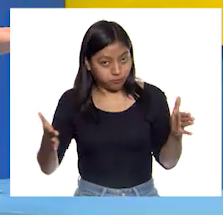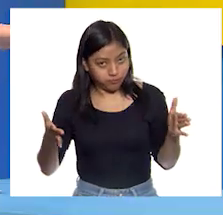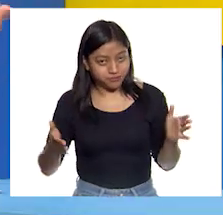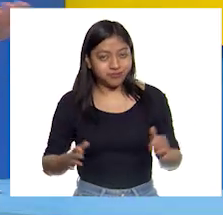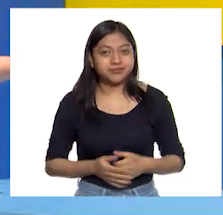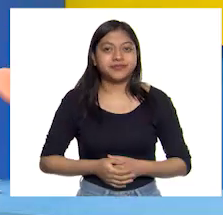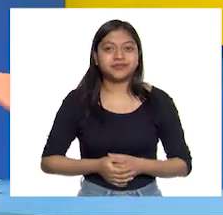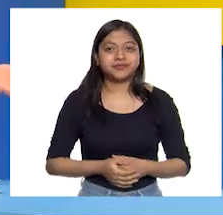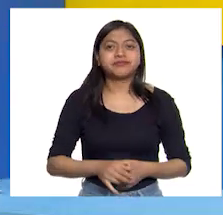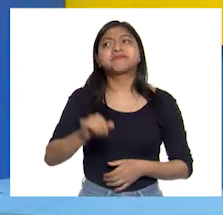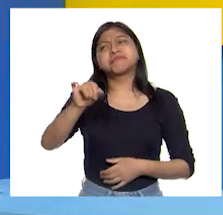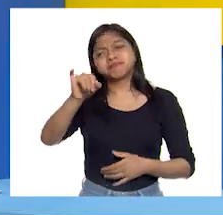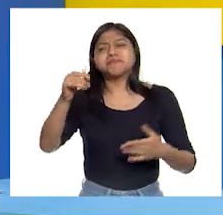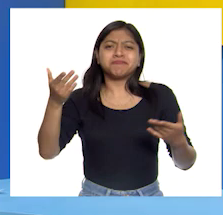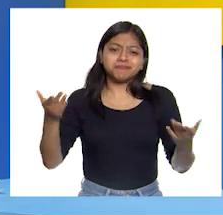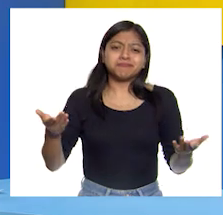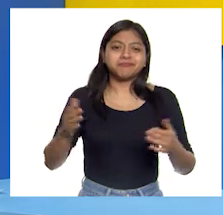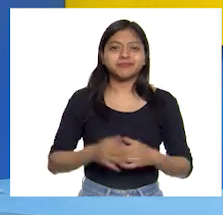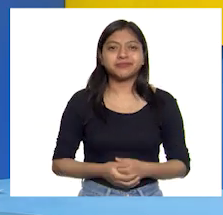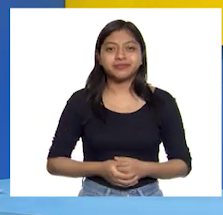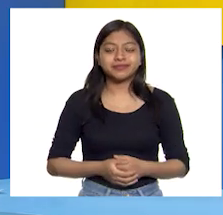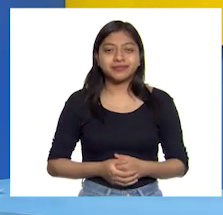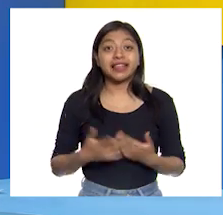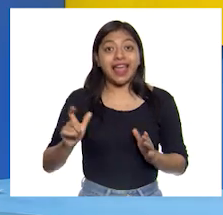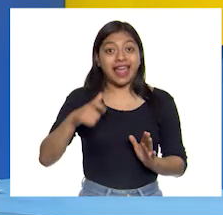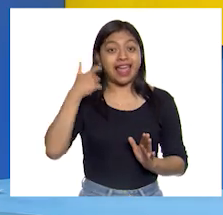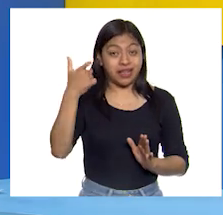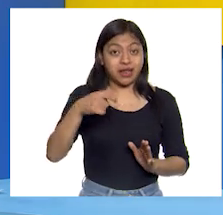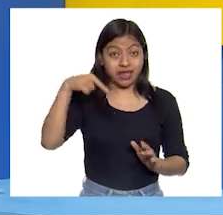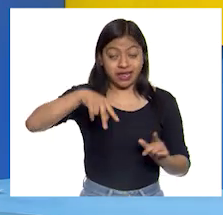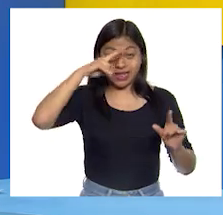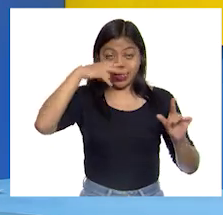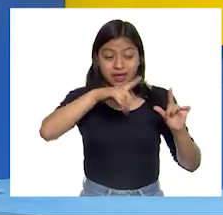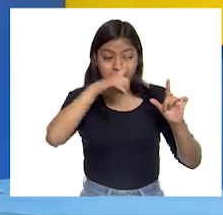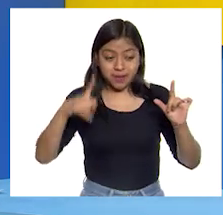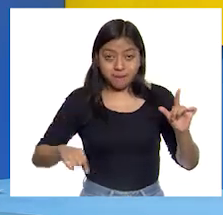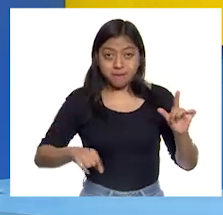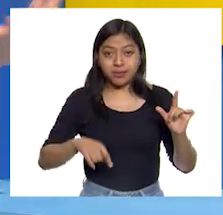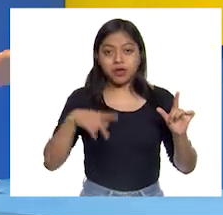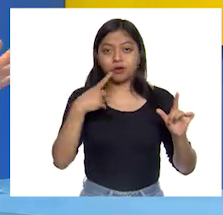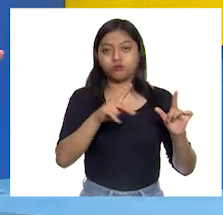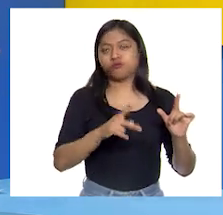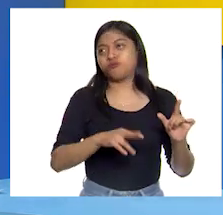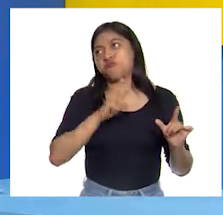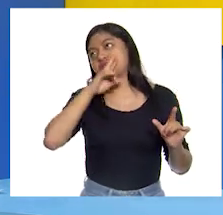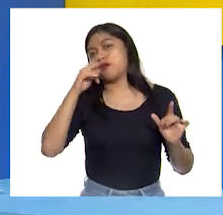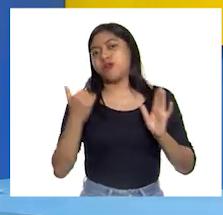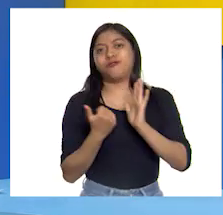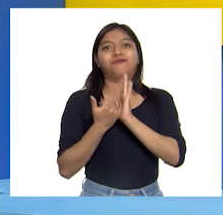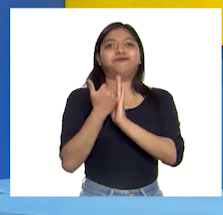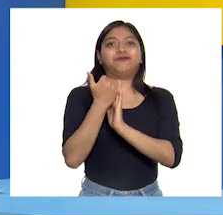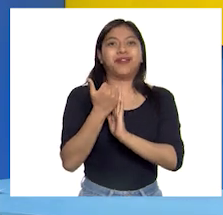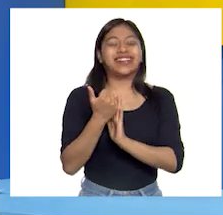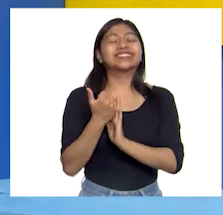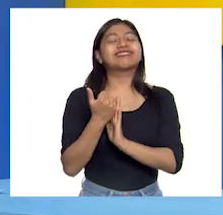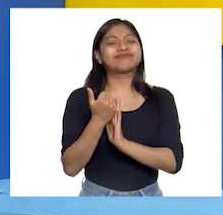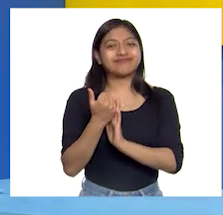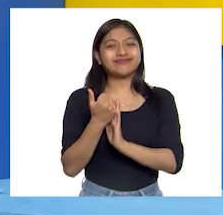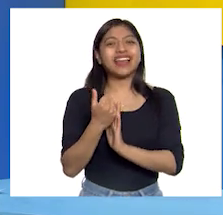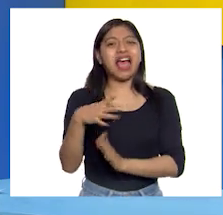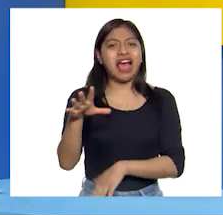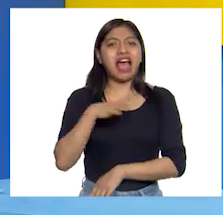para producir en México lo que hacía falta. Se vivió el milagro mexicano y además el problema de las